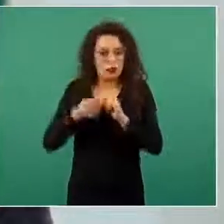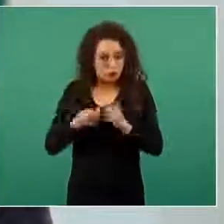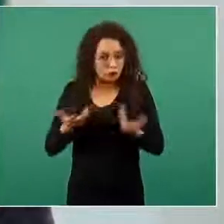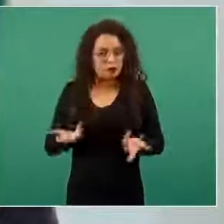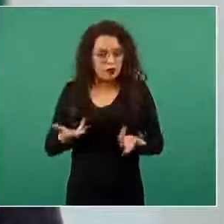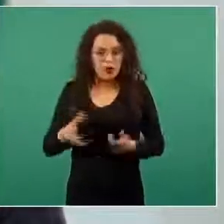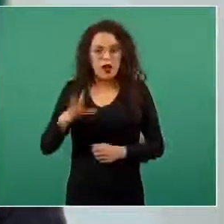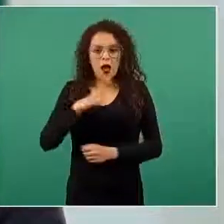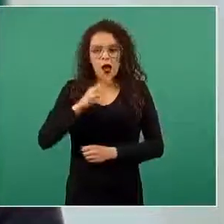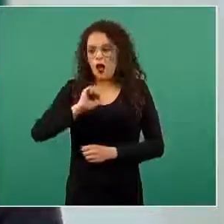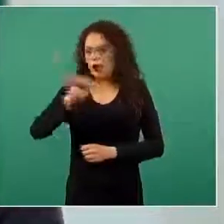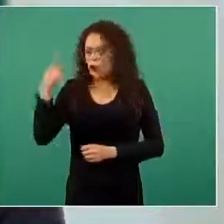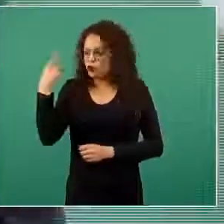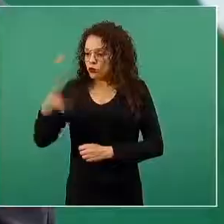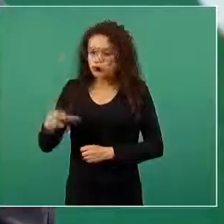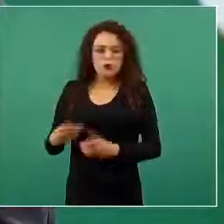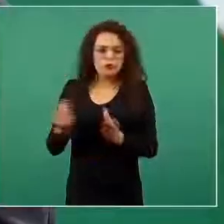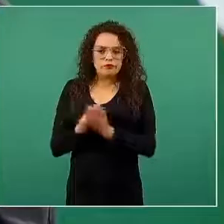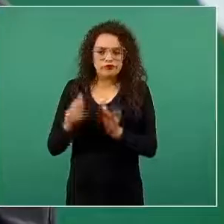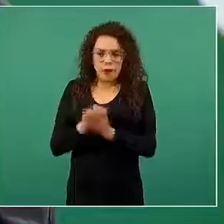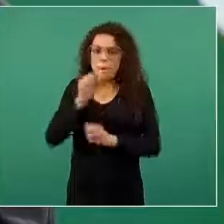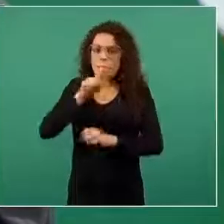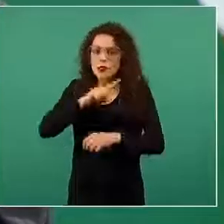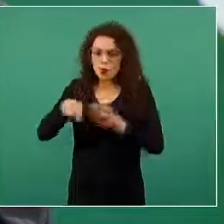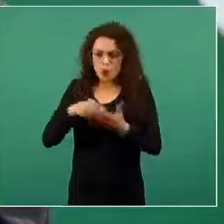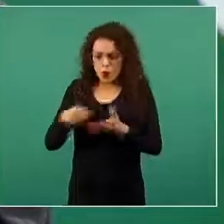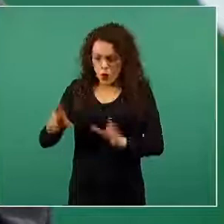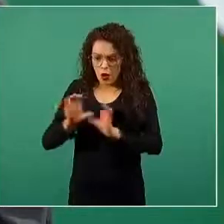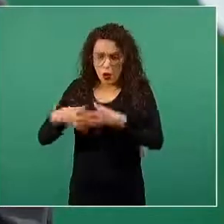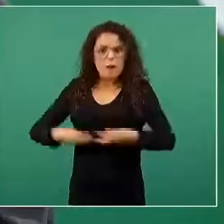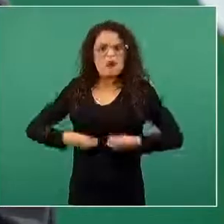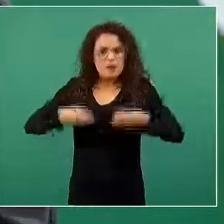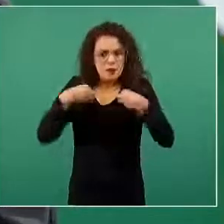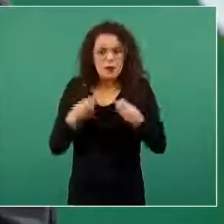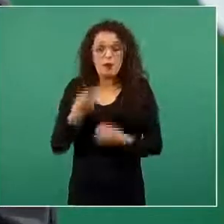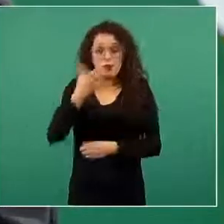insisto, que pertenece a la comunidad. Entonces, eso nos ha permitido